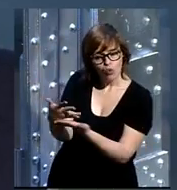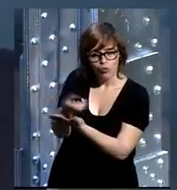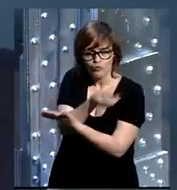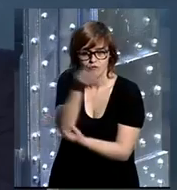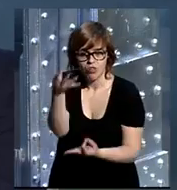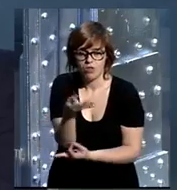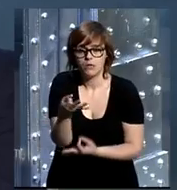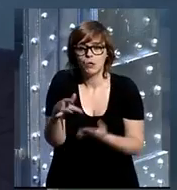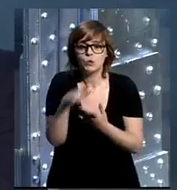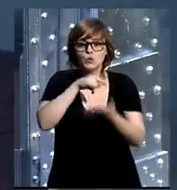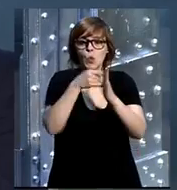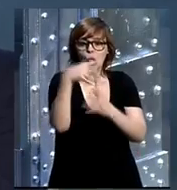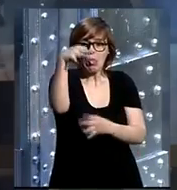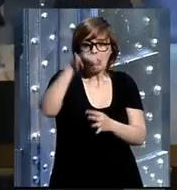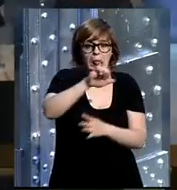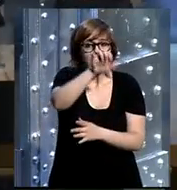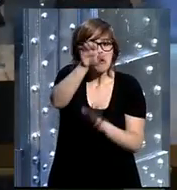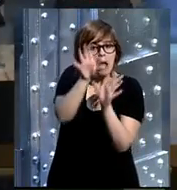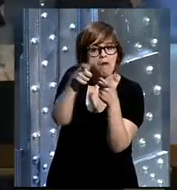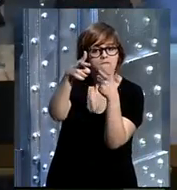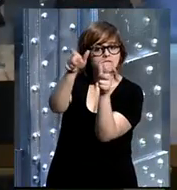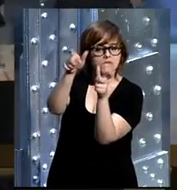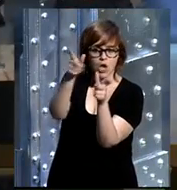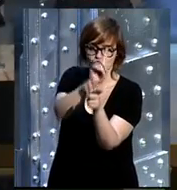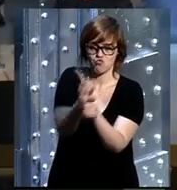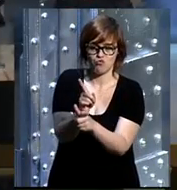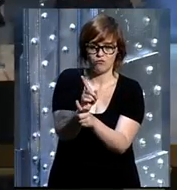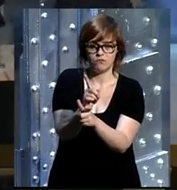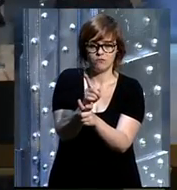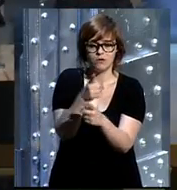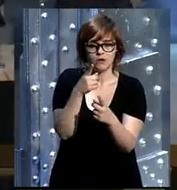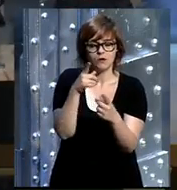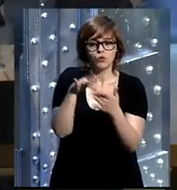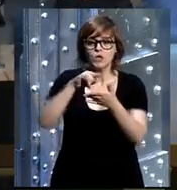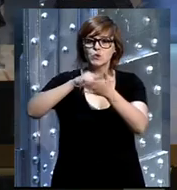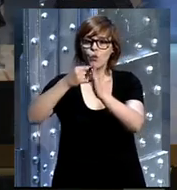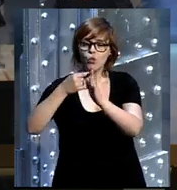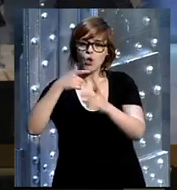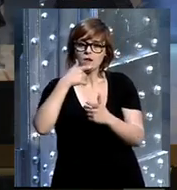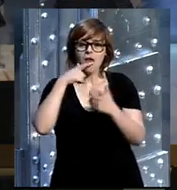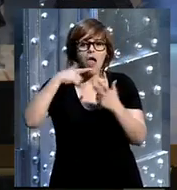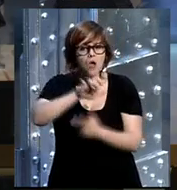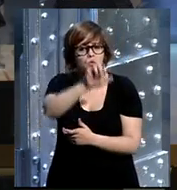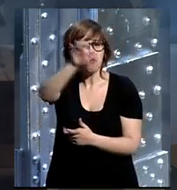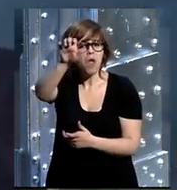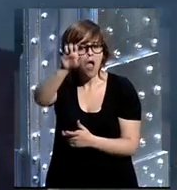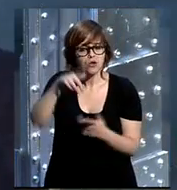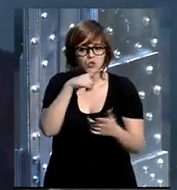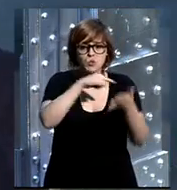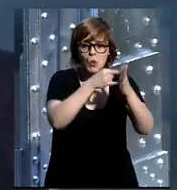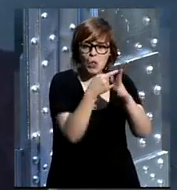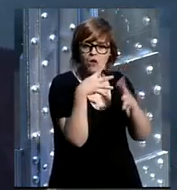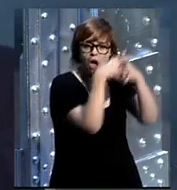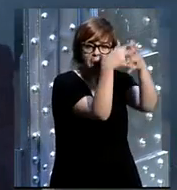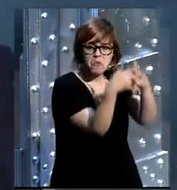alcance europeo. Que tener una solución europea y tener una solución americana, por muy buenas que